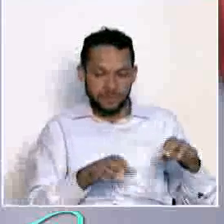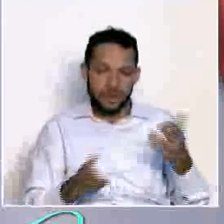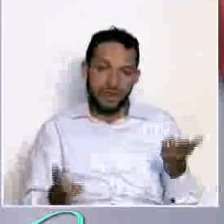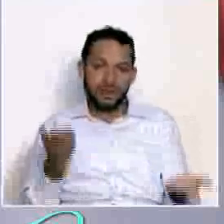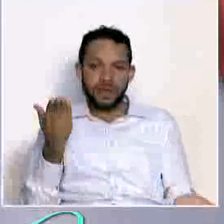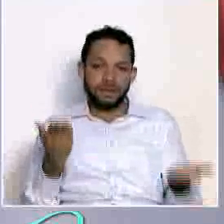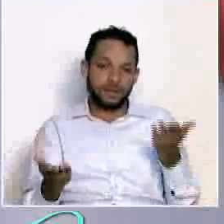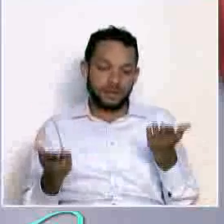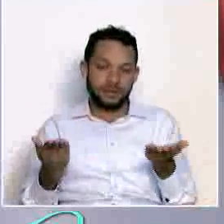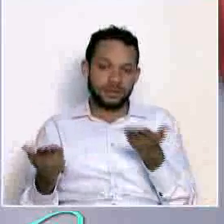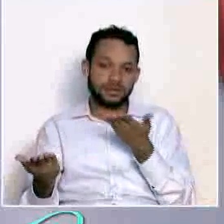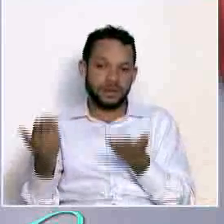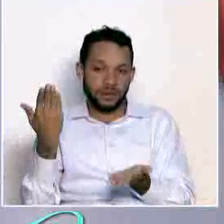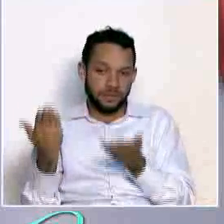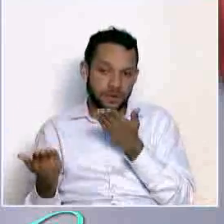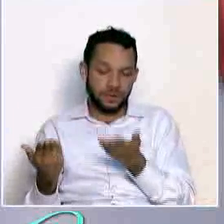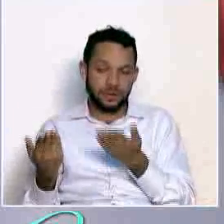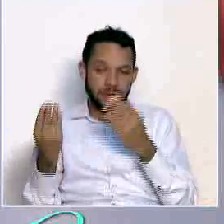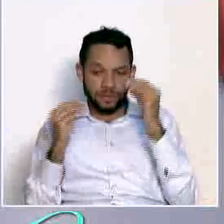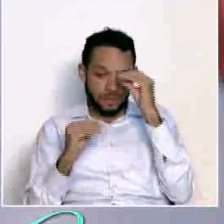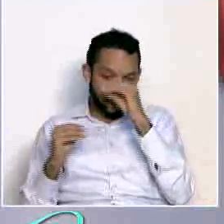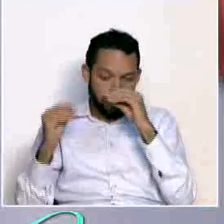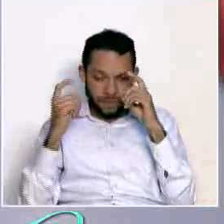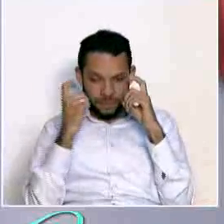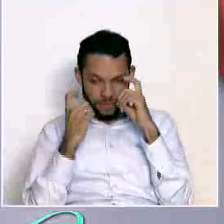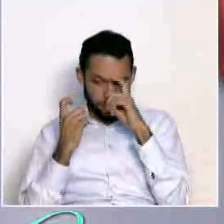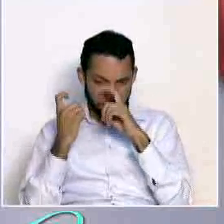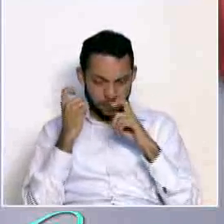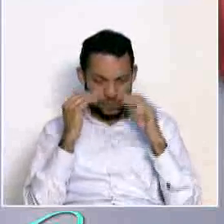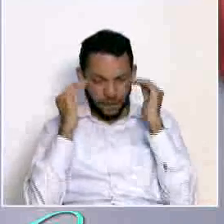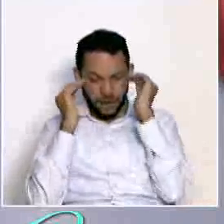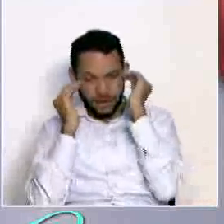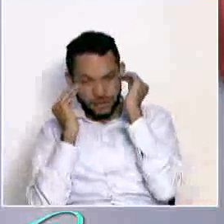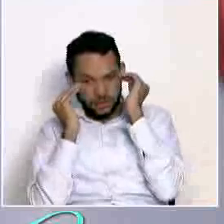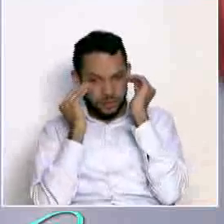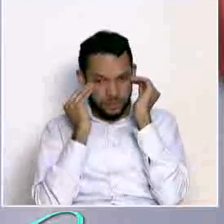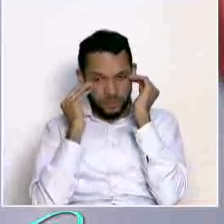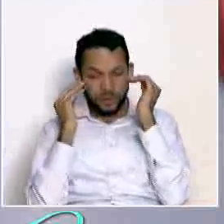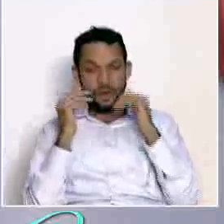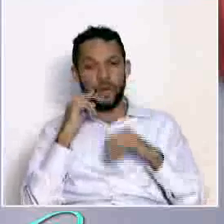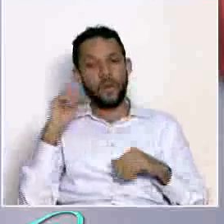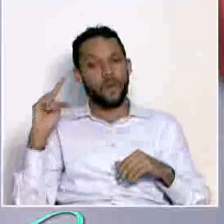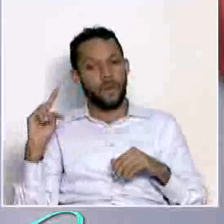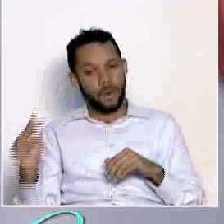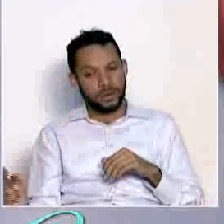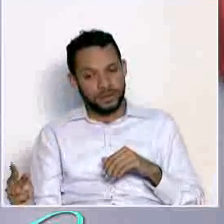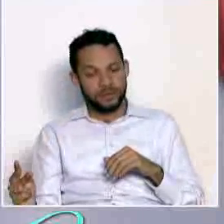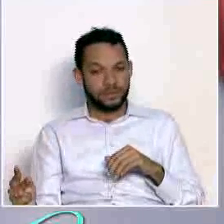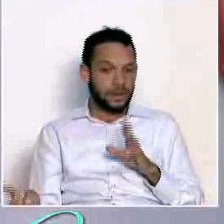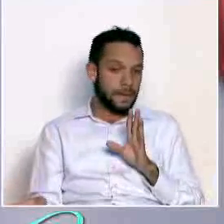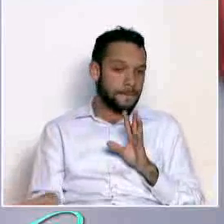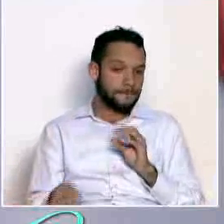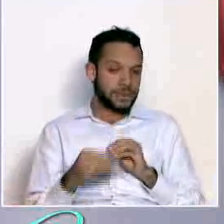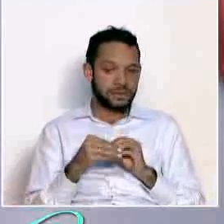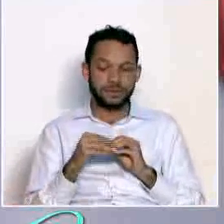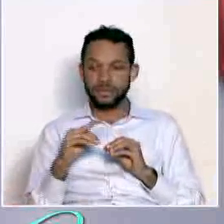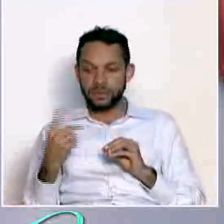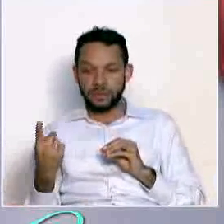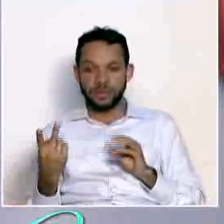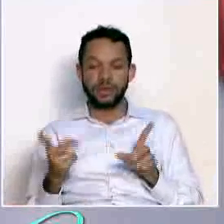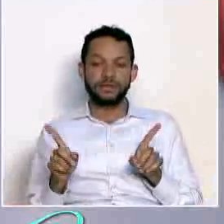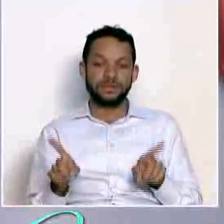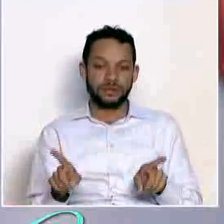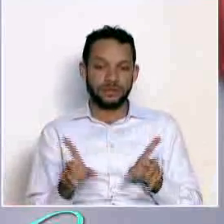lo desconecta en la ludopatía, que es la más reacia y la más difícil de las adicciones, las otras generalmente